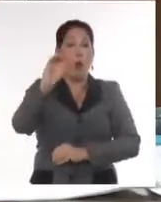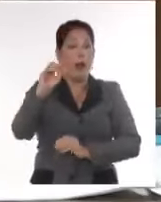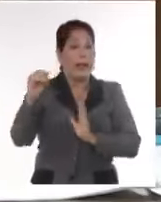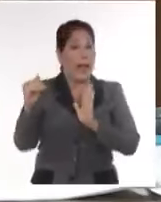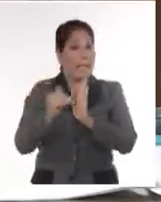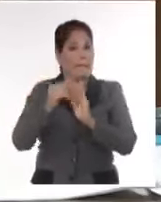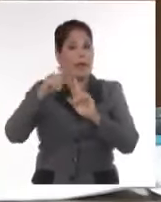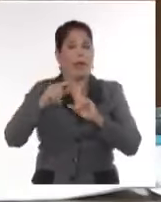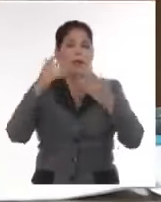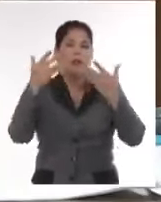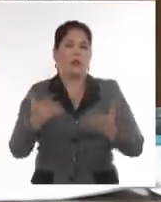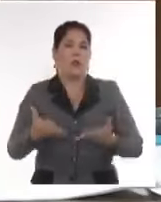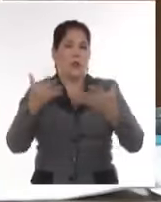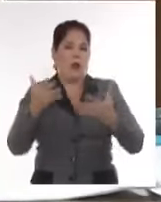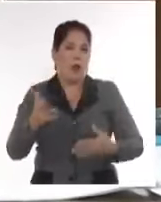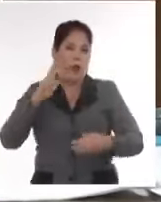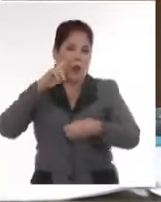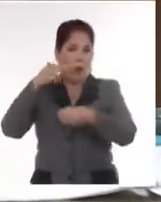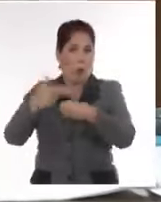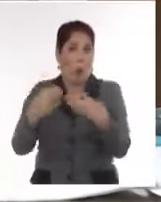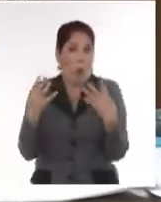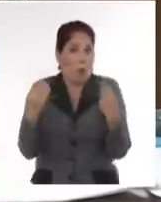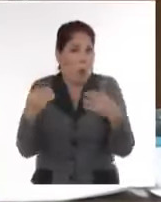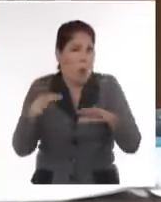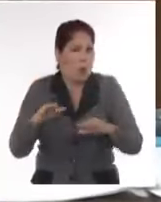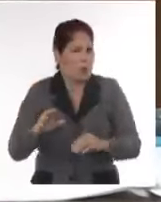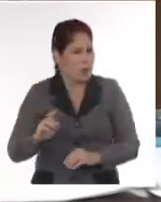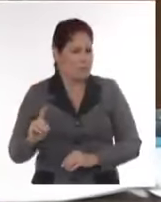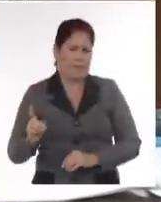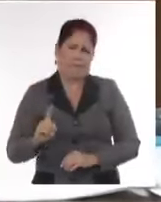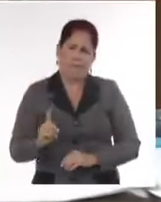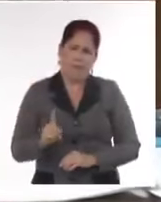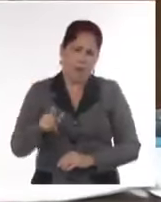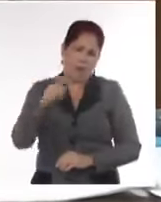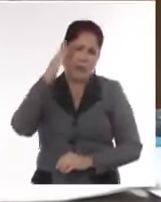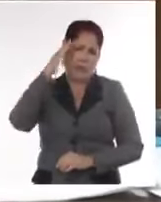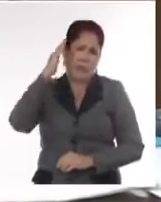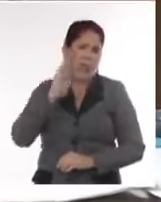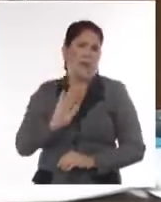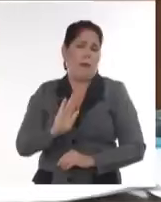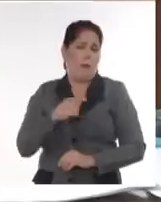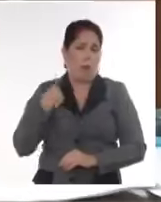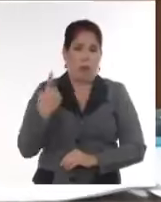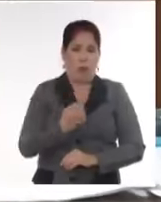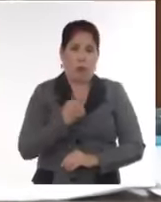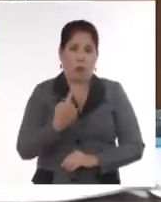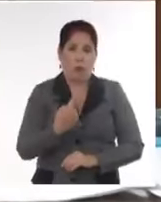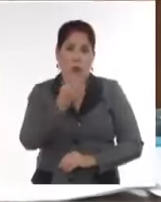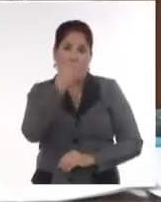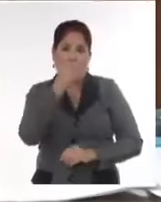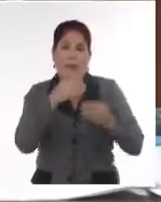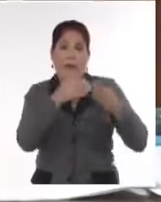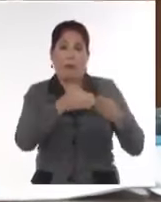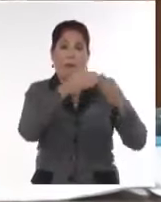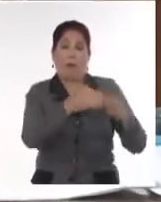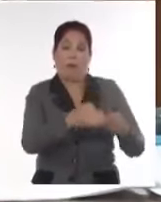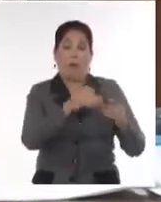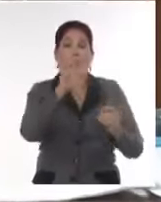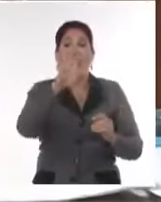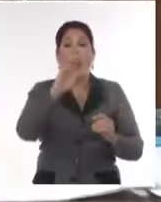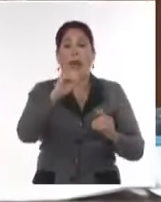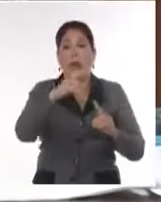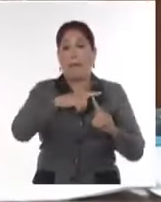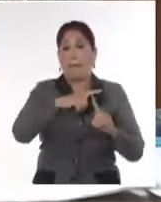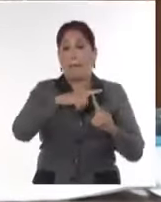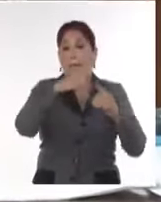de 10, cualquiera puede pensar que es mucho 10. La economía demanda una cantidad que un barco de 40.000 toneladas no es mucho tiempo,